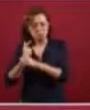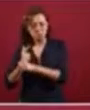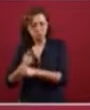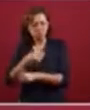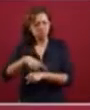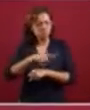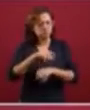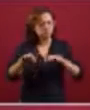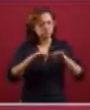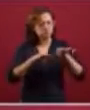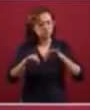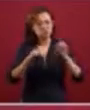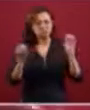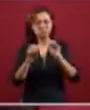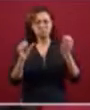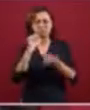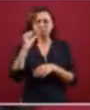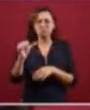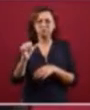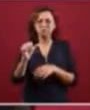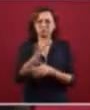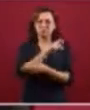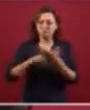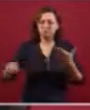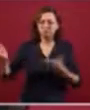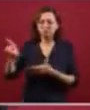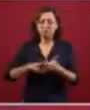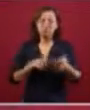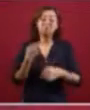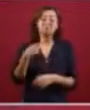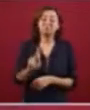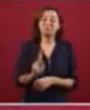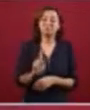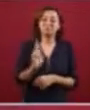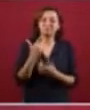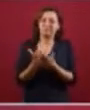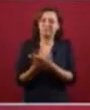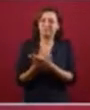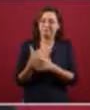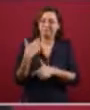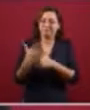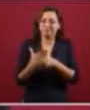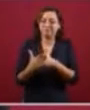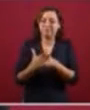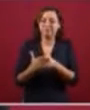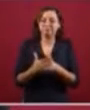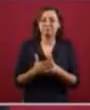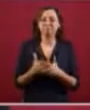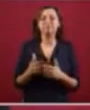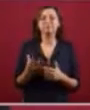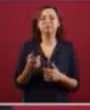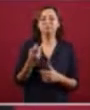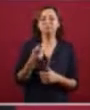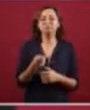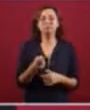operaciones, pero no se sabe. Por eso también es